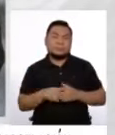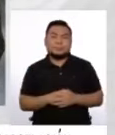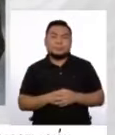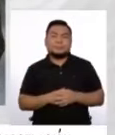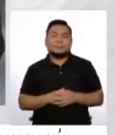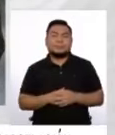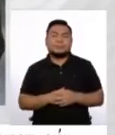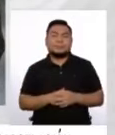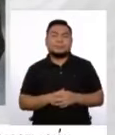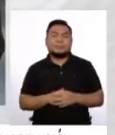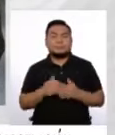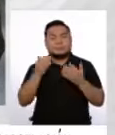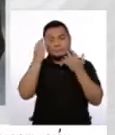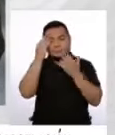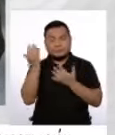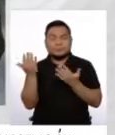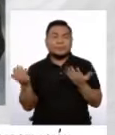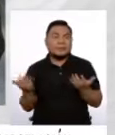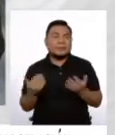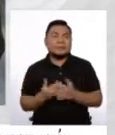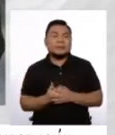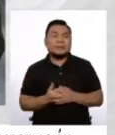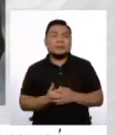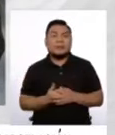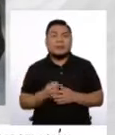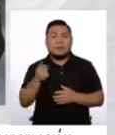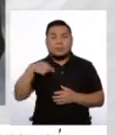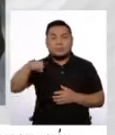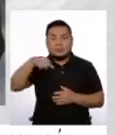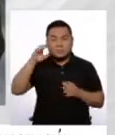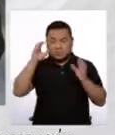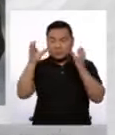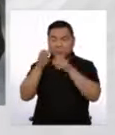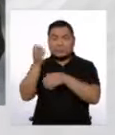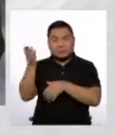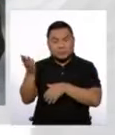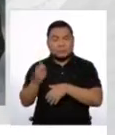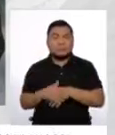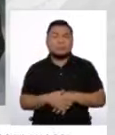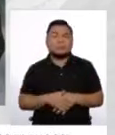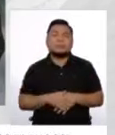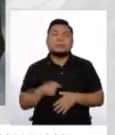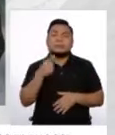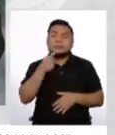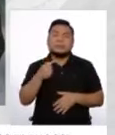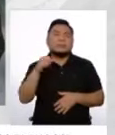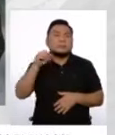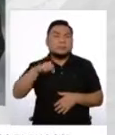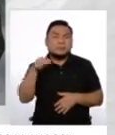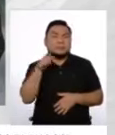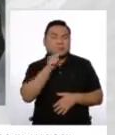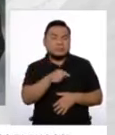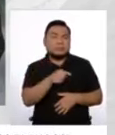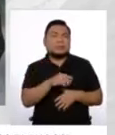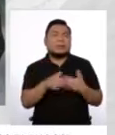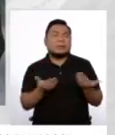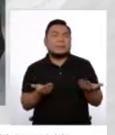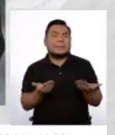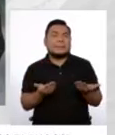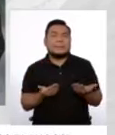Espero que el legislativo rectifique esta posición